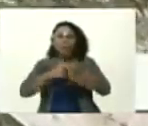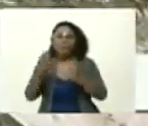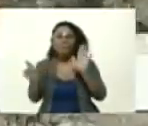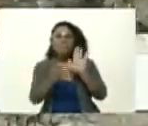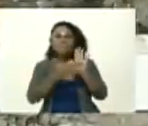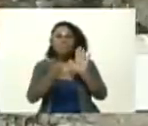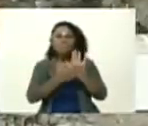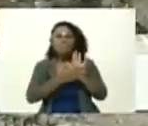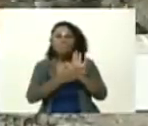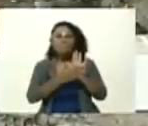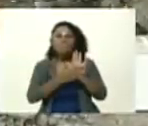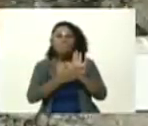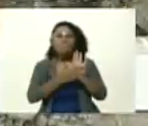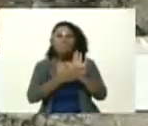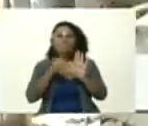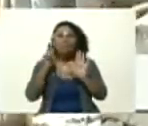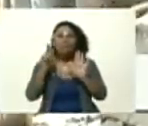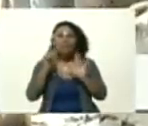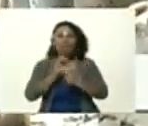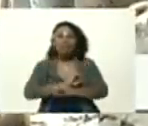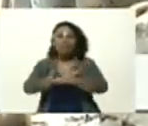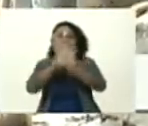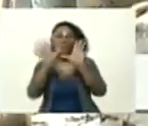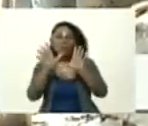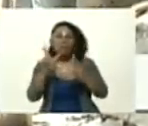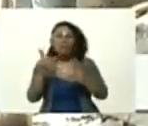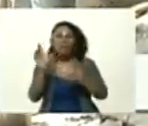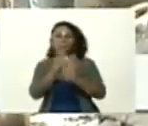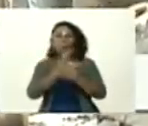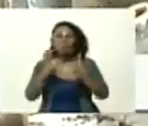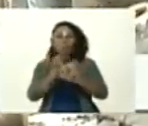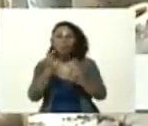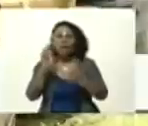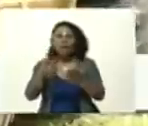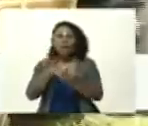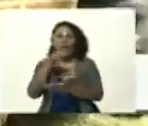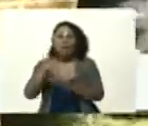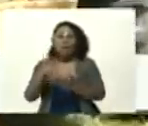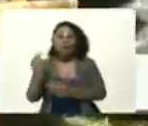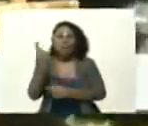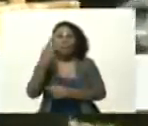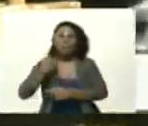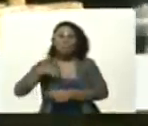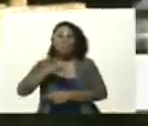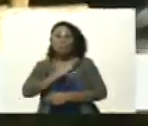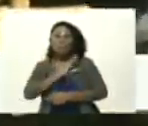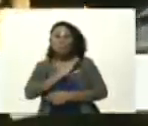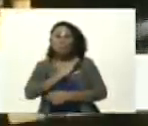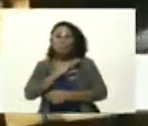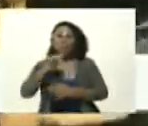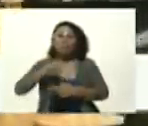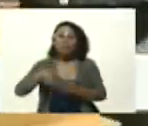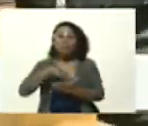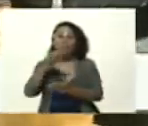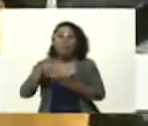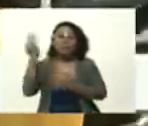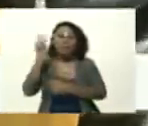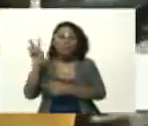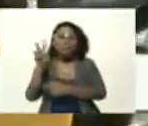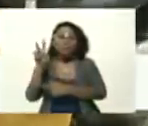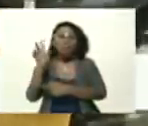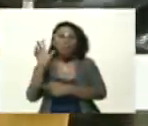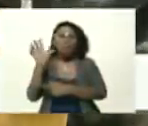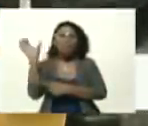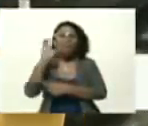apegada a esa declaración de patrimonio nacional, primero nuestro, nacional de Venezuela, de Caracas,